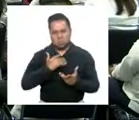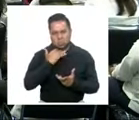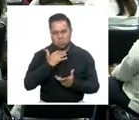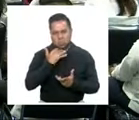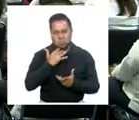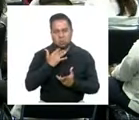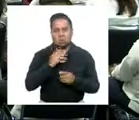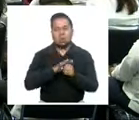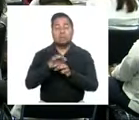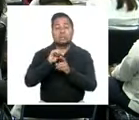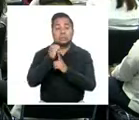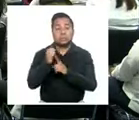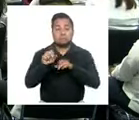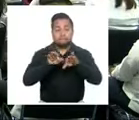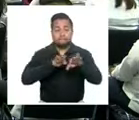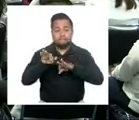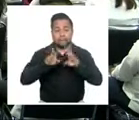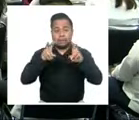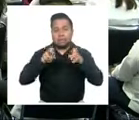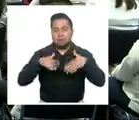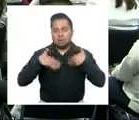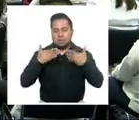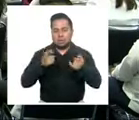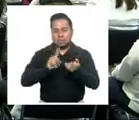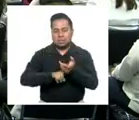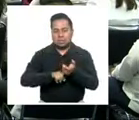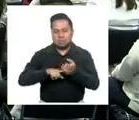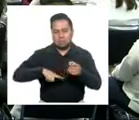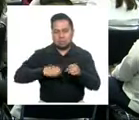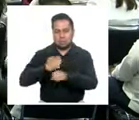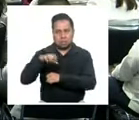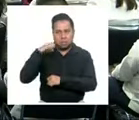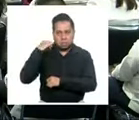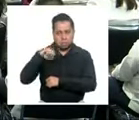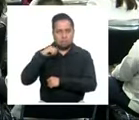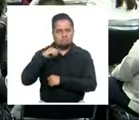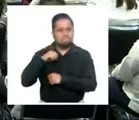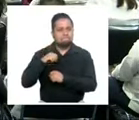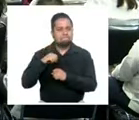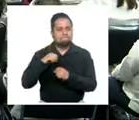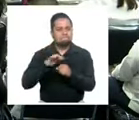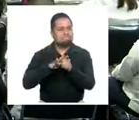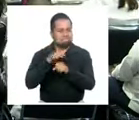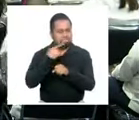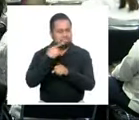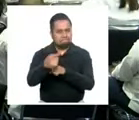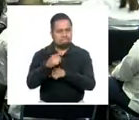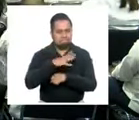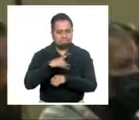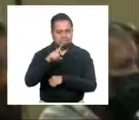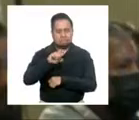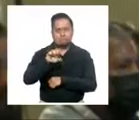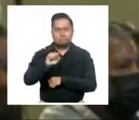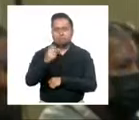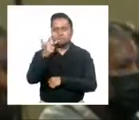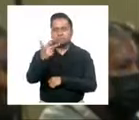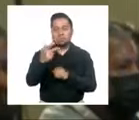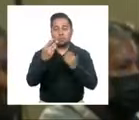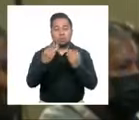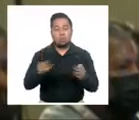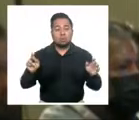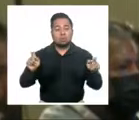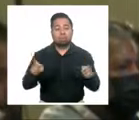precisamente la situación de los trabajadores de confianza en el gobierno del estado. ¿Y a qué me estoy refiriendo? Hay 168